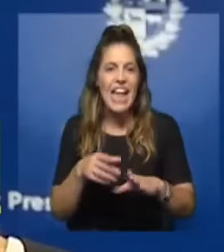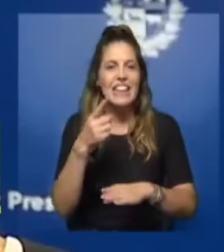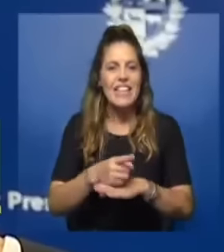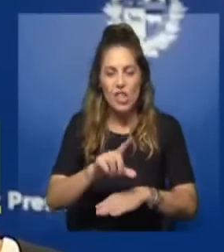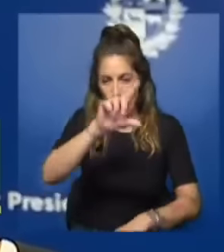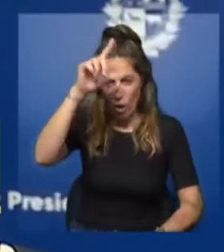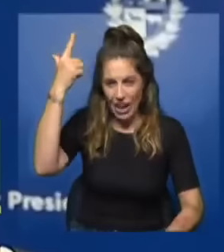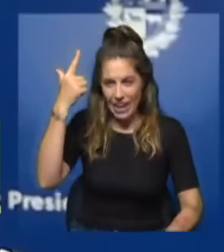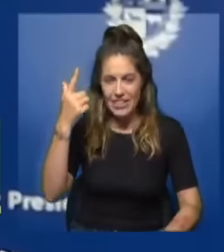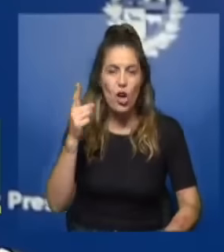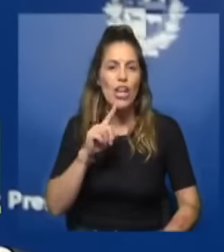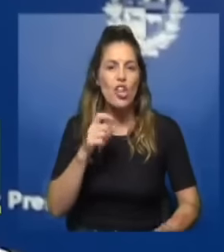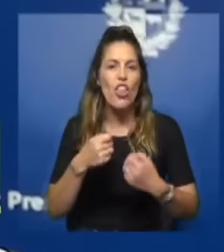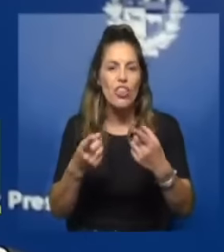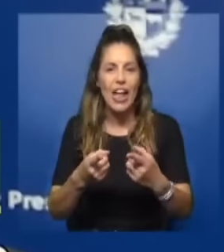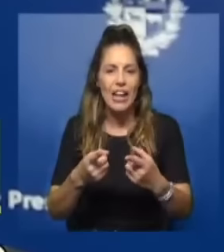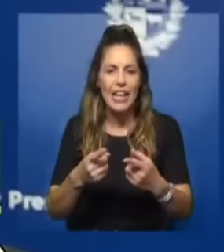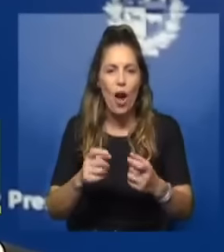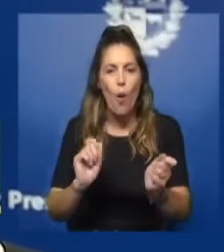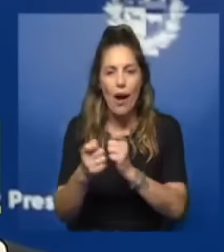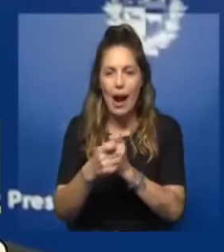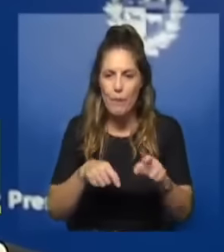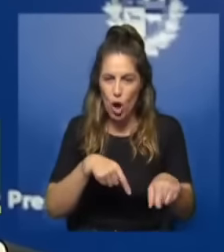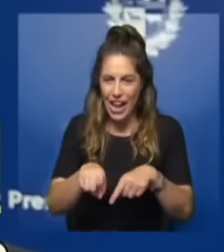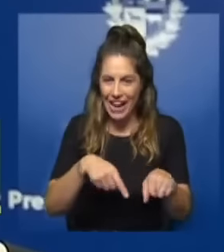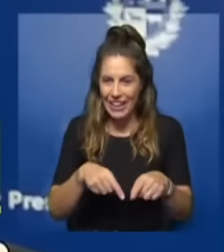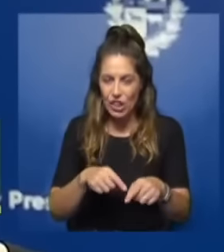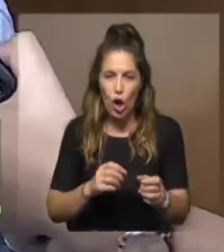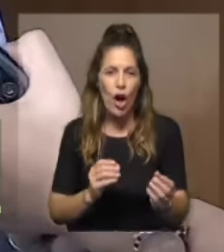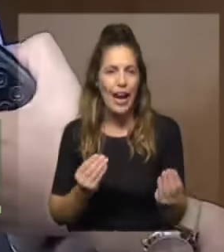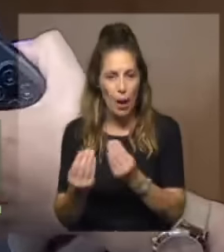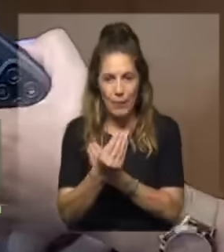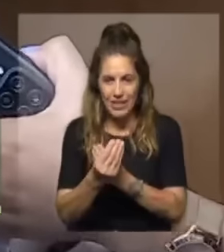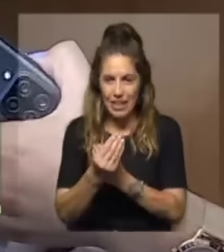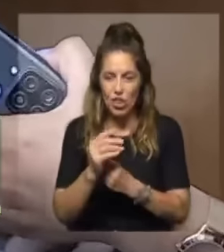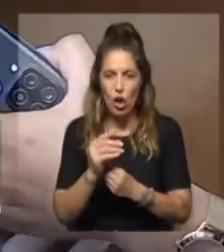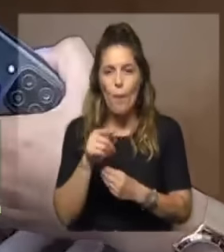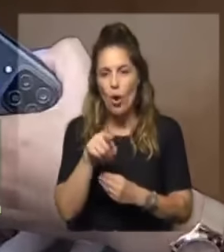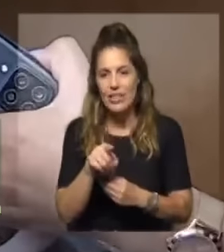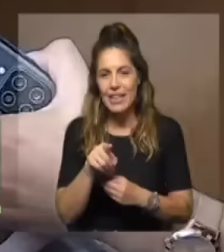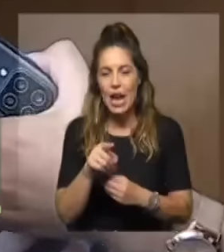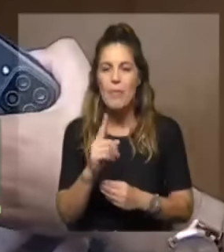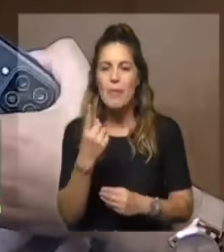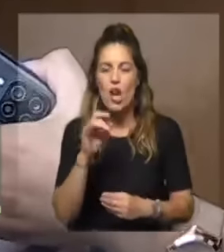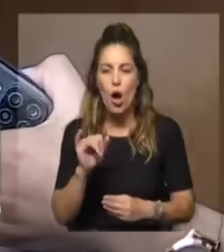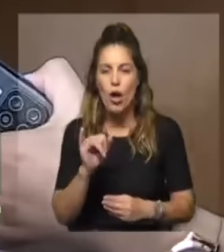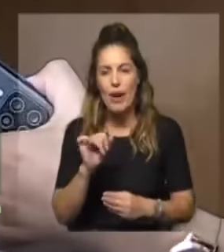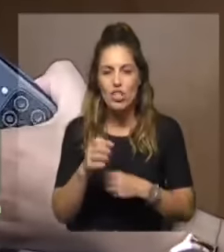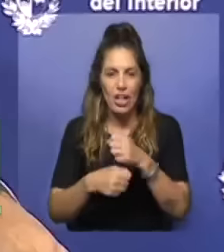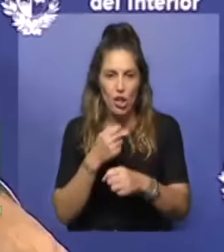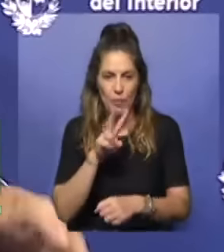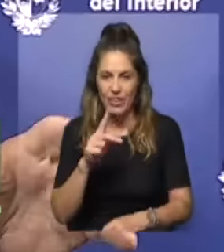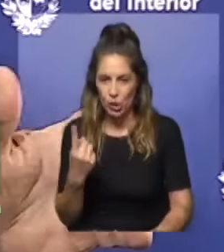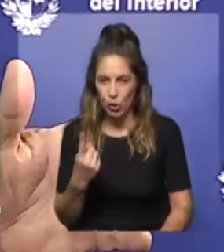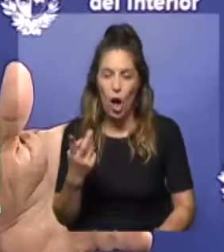Pou con la intención de darle un nuevo rumbo a la gestión reemplazando a Pablo bartol por Martín lema el primero de mayo de 2021 el